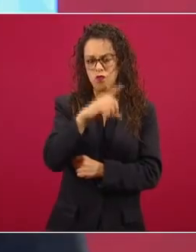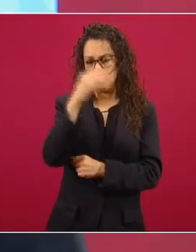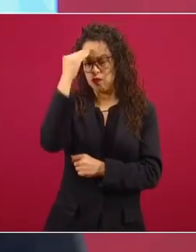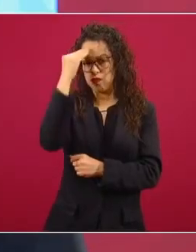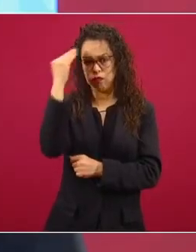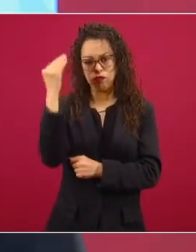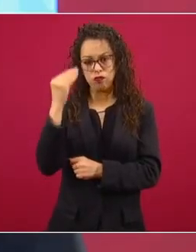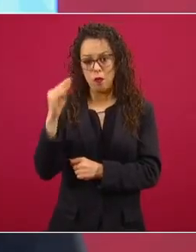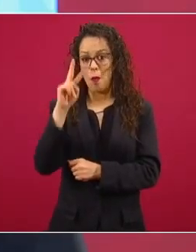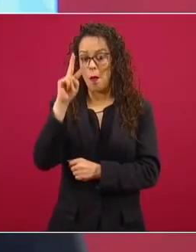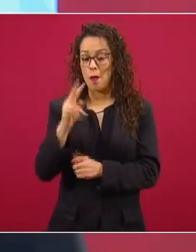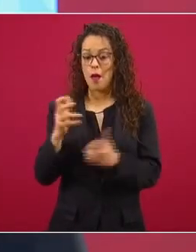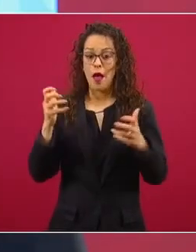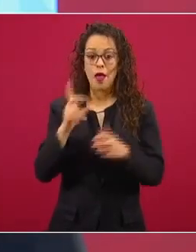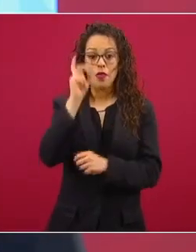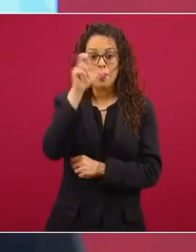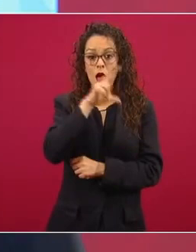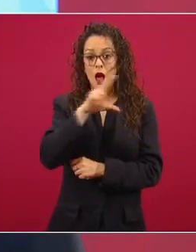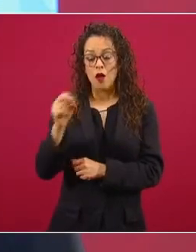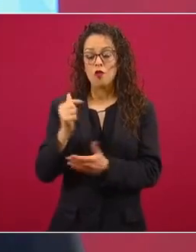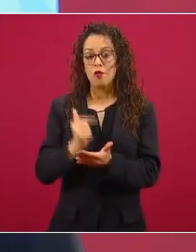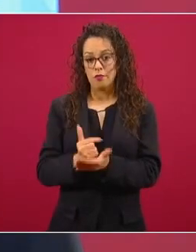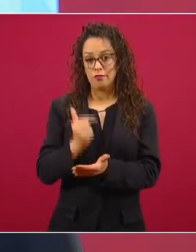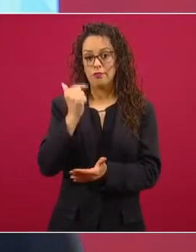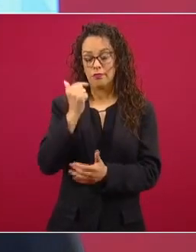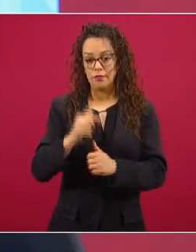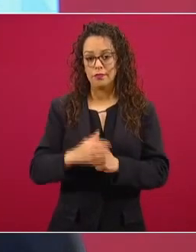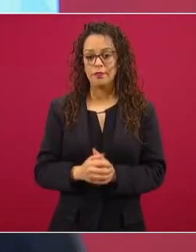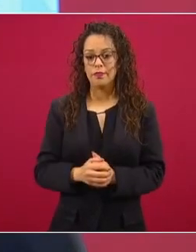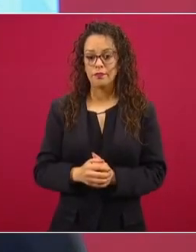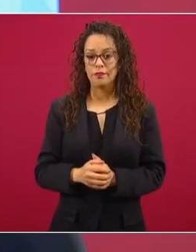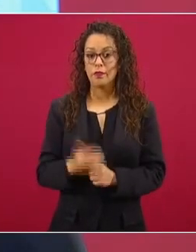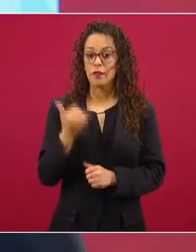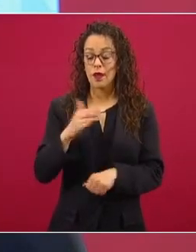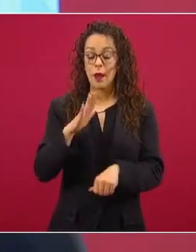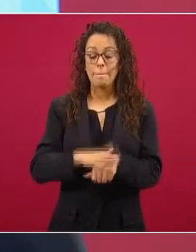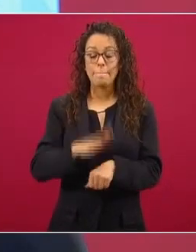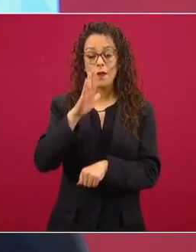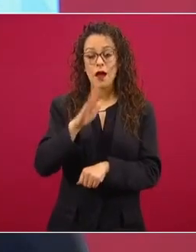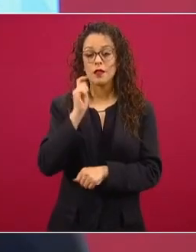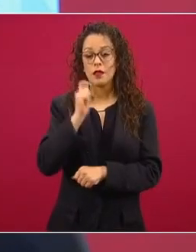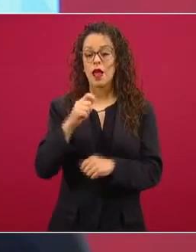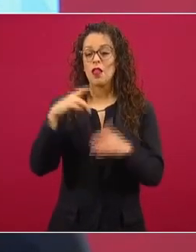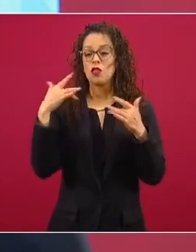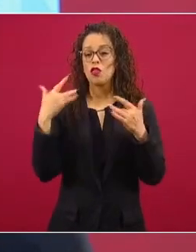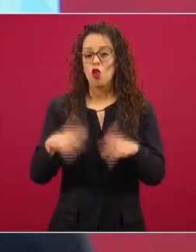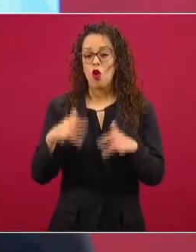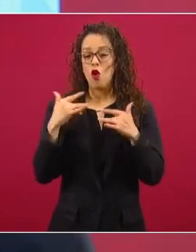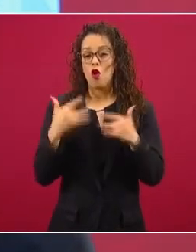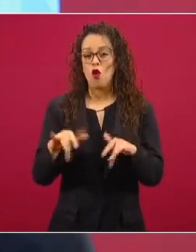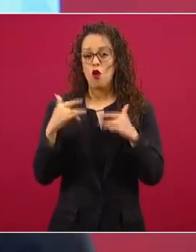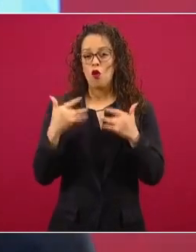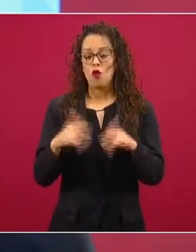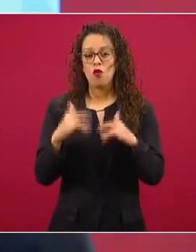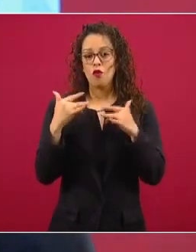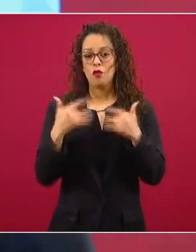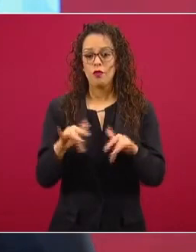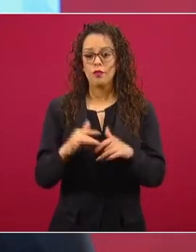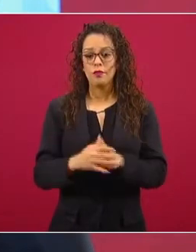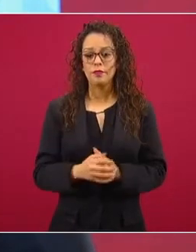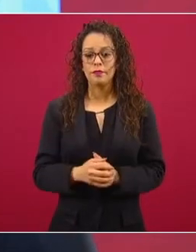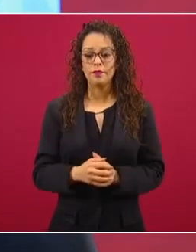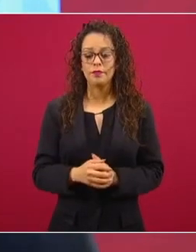causa mucho daño, mucho dolor, sobre todo